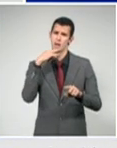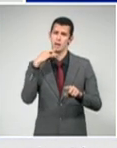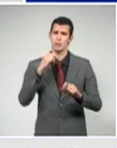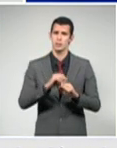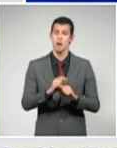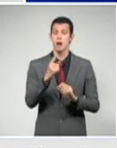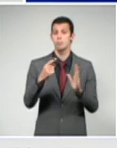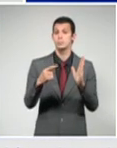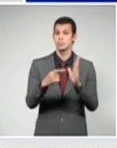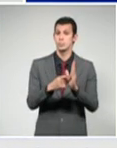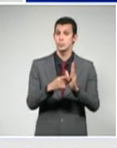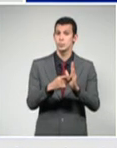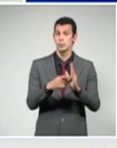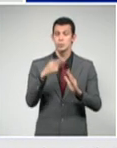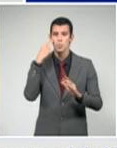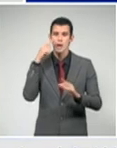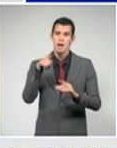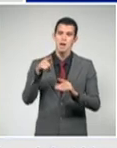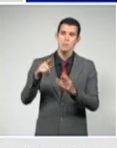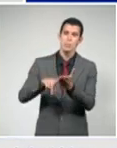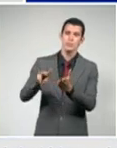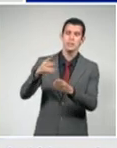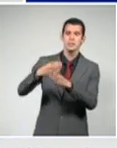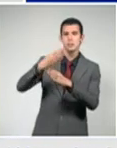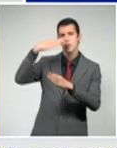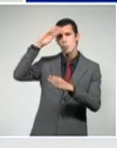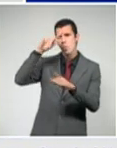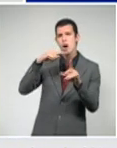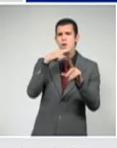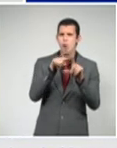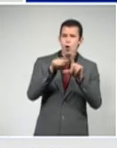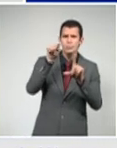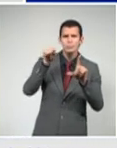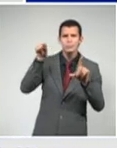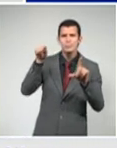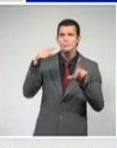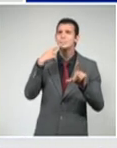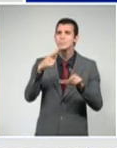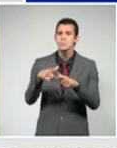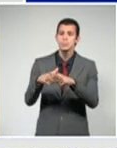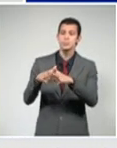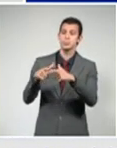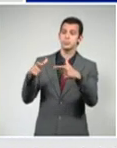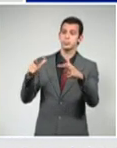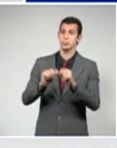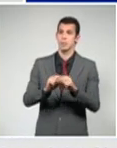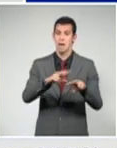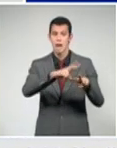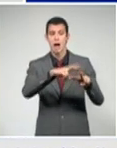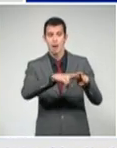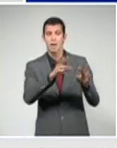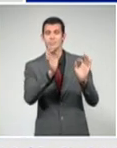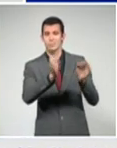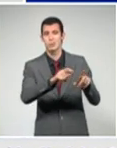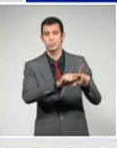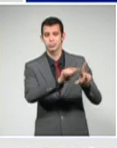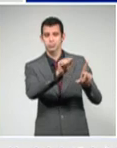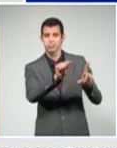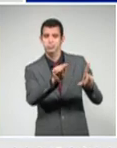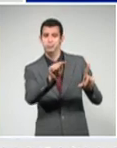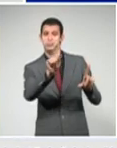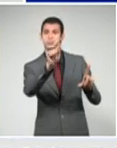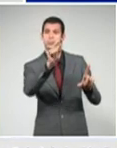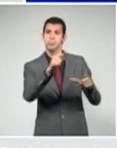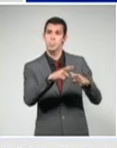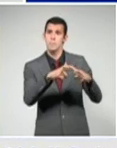incidencia para Santiago y un mantenimiento de la incidencia alta para La Habana en los próximos días, que